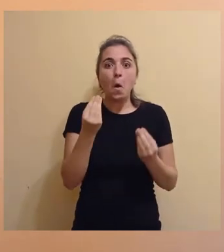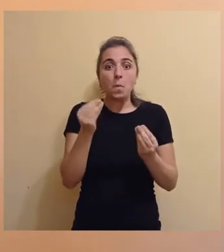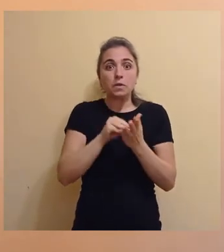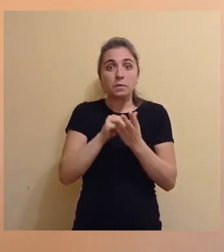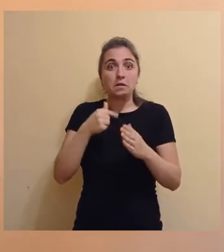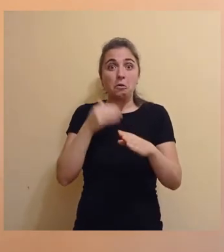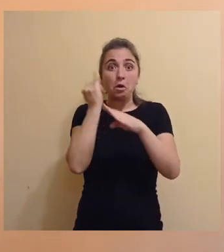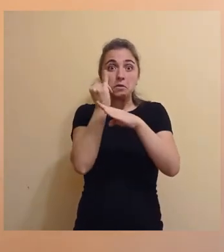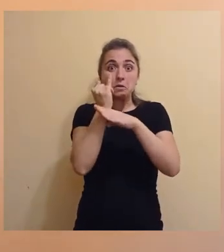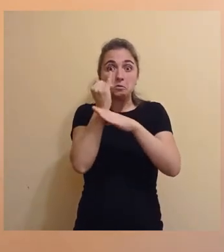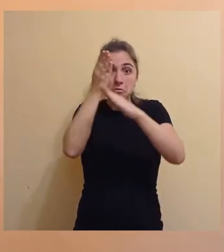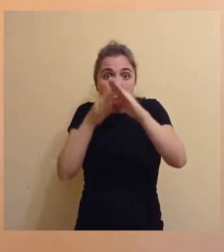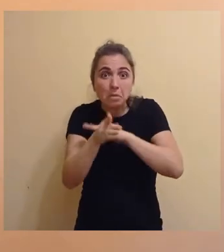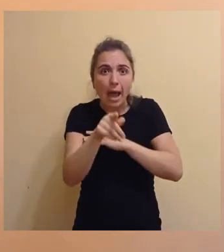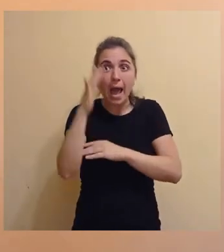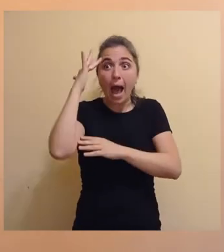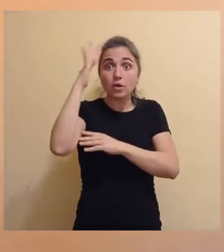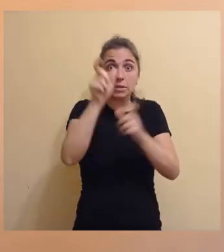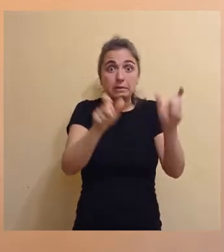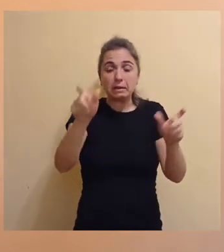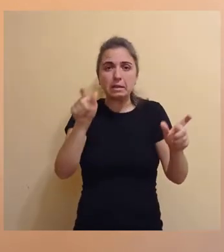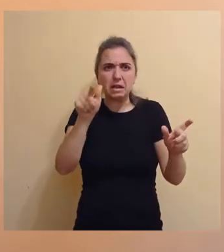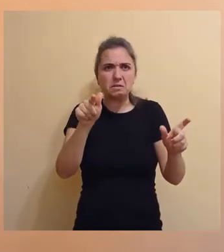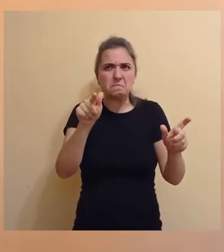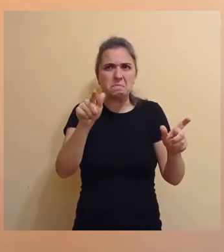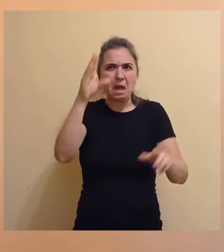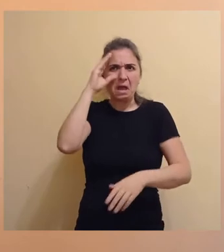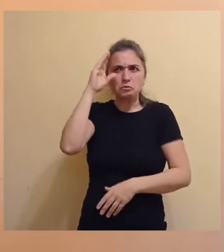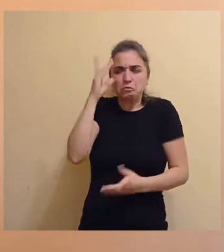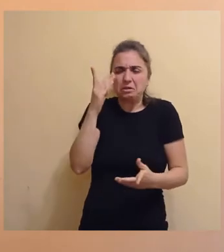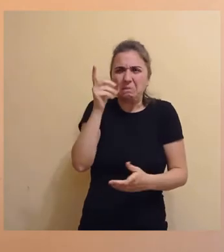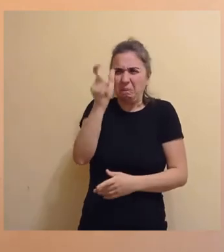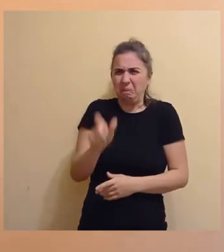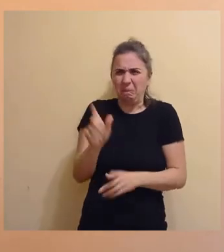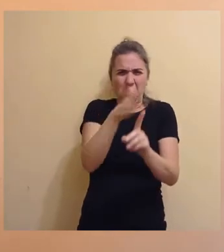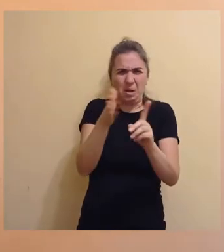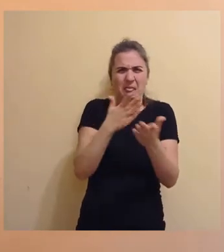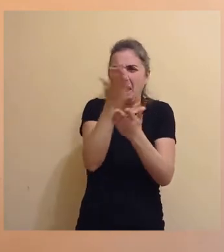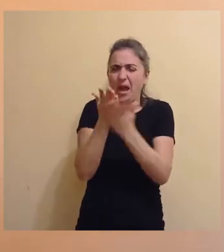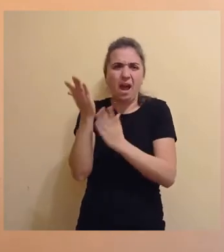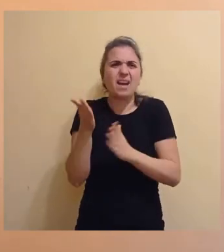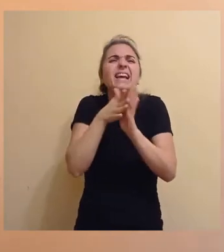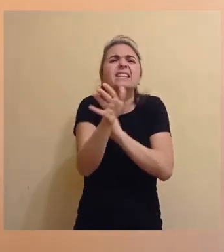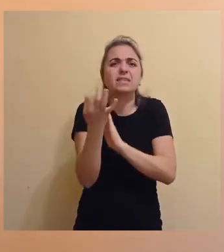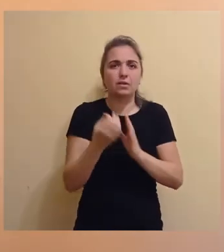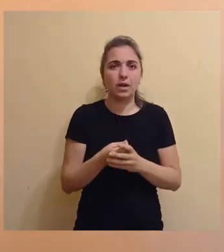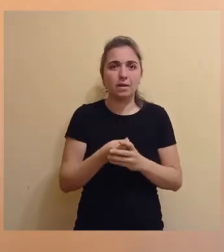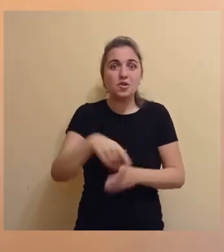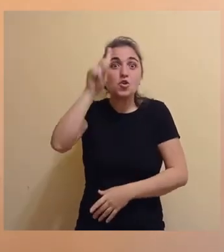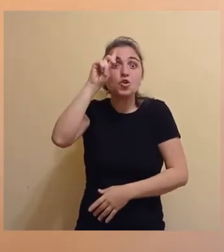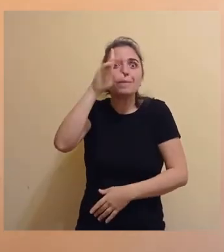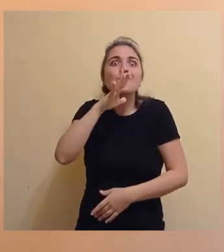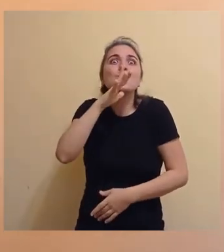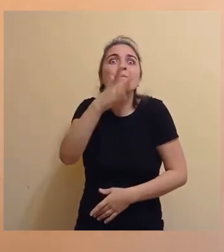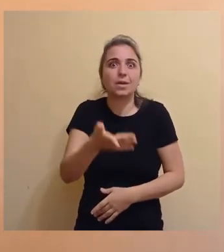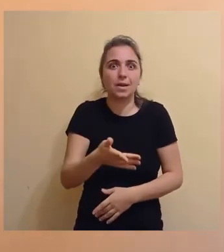cuando voy a las aulas me doy cuenta de que la propia adolescencia no sabe qué son estas violencias. ¿Y por qué no